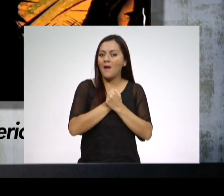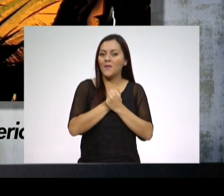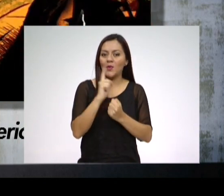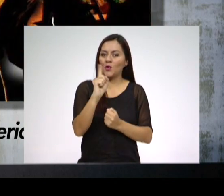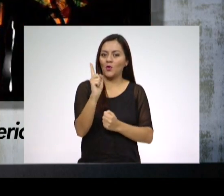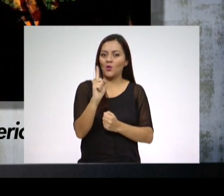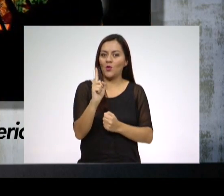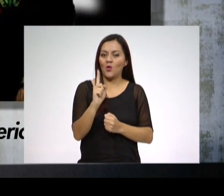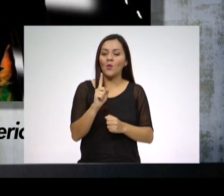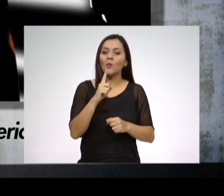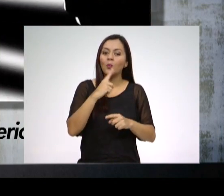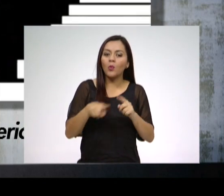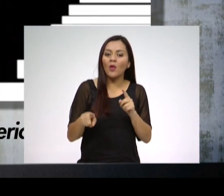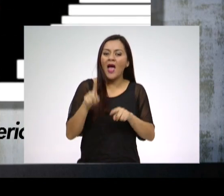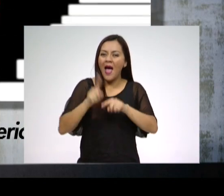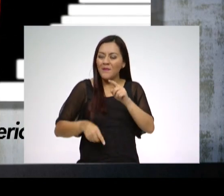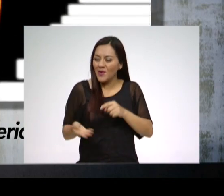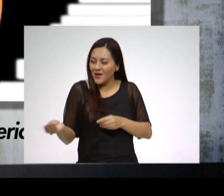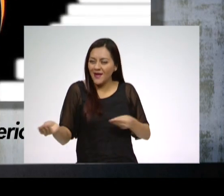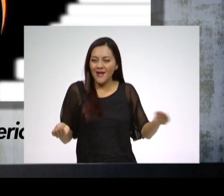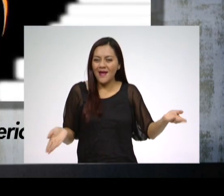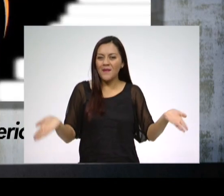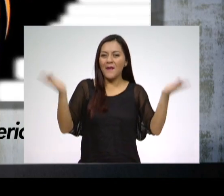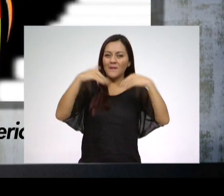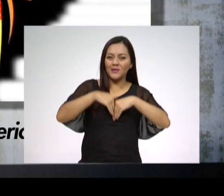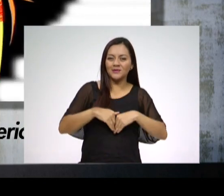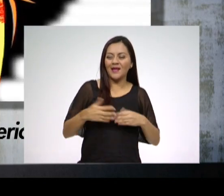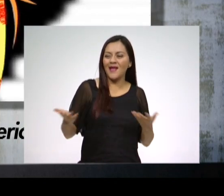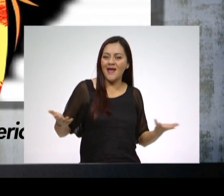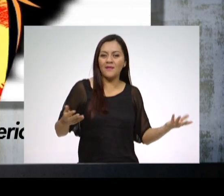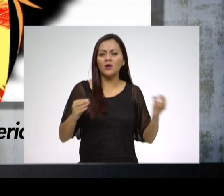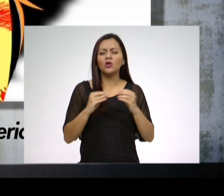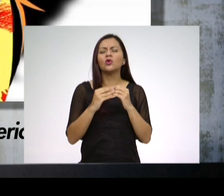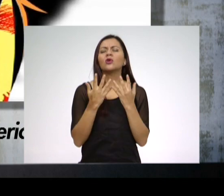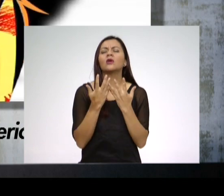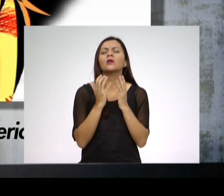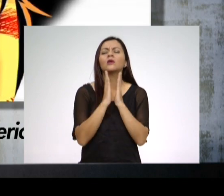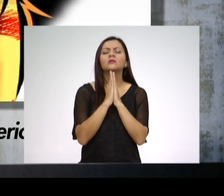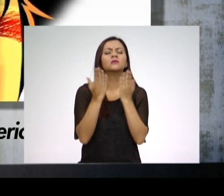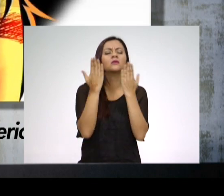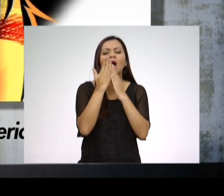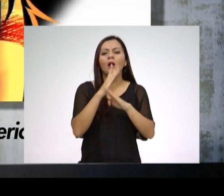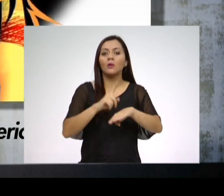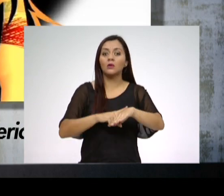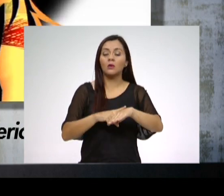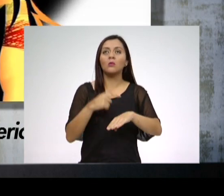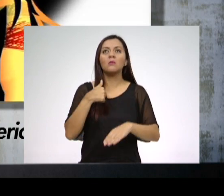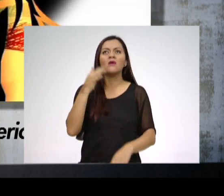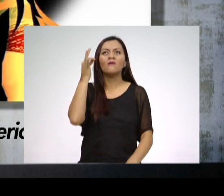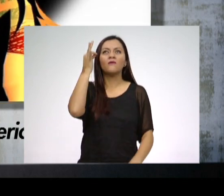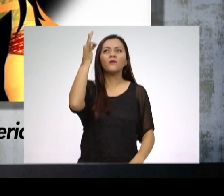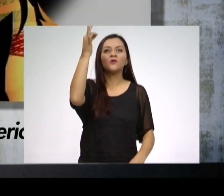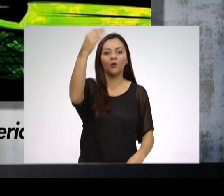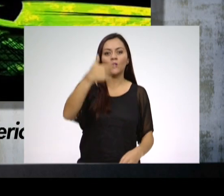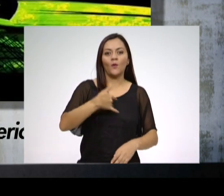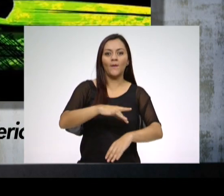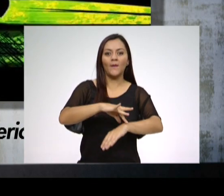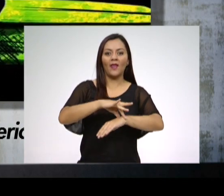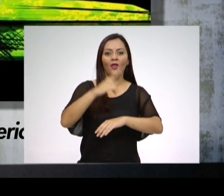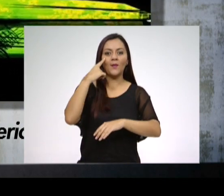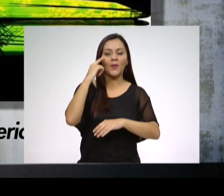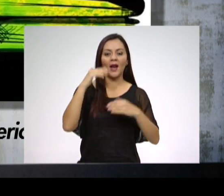sobornos consigue cómplices. Ya quiero que pase el tiempo. veo mi futuro como veterinaria